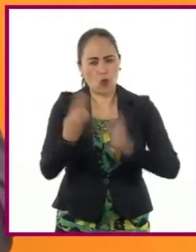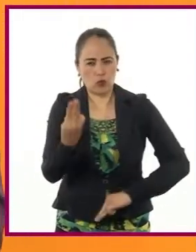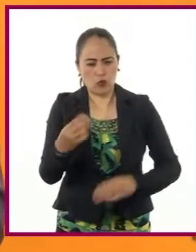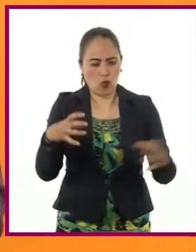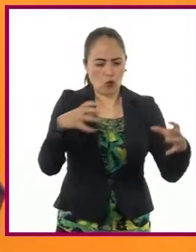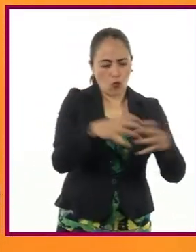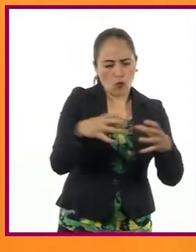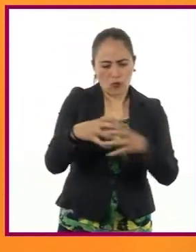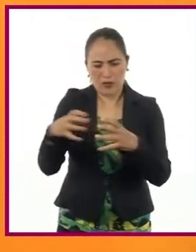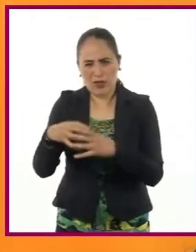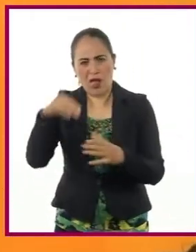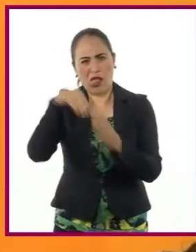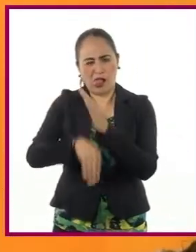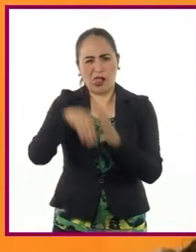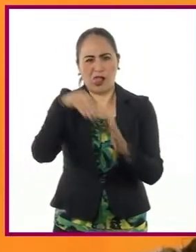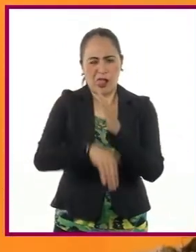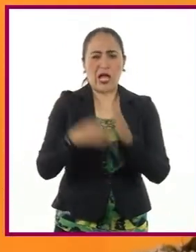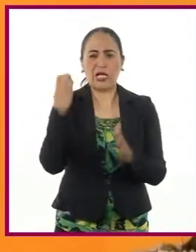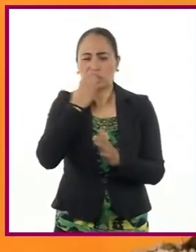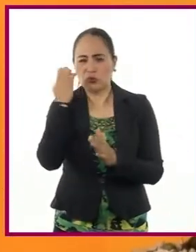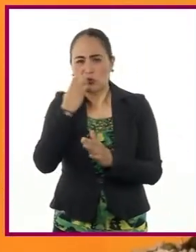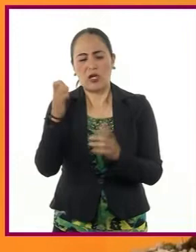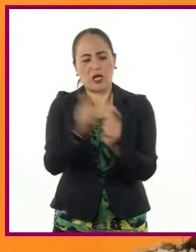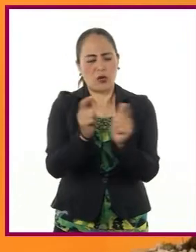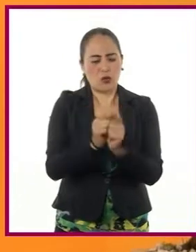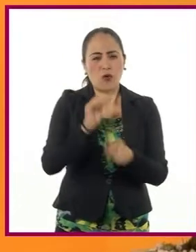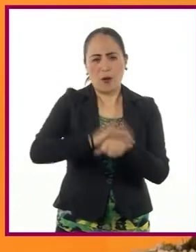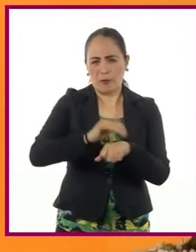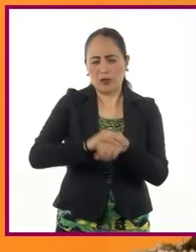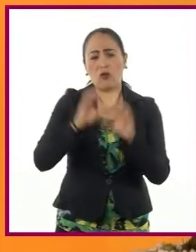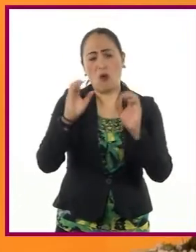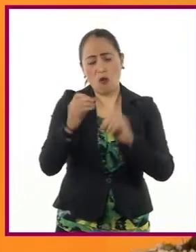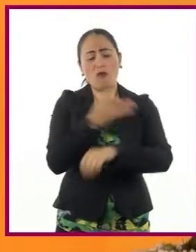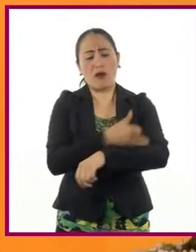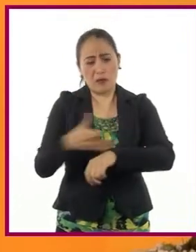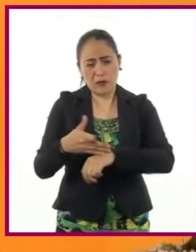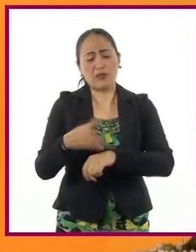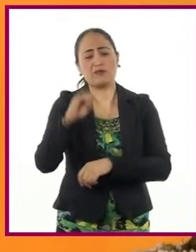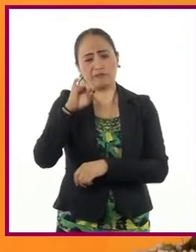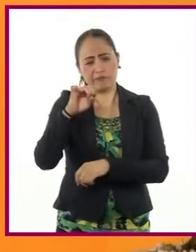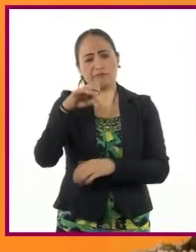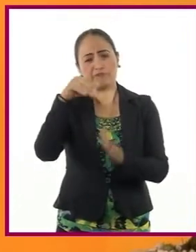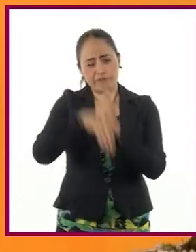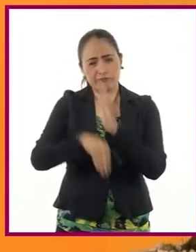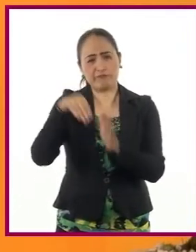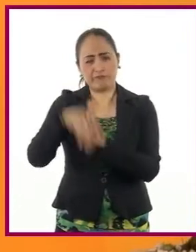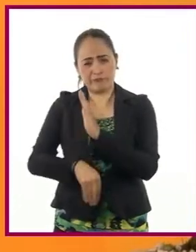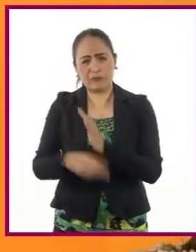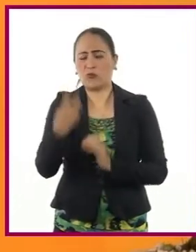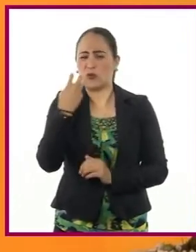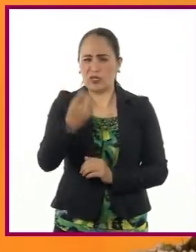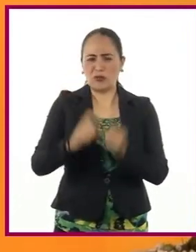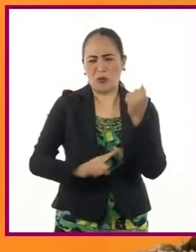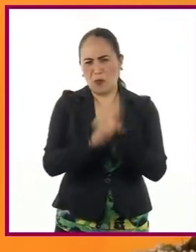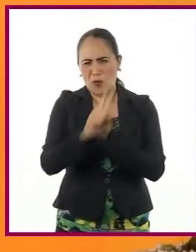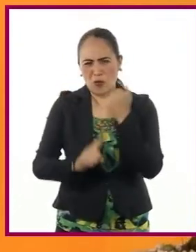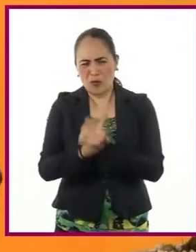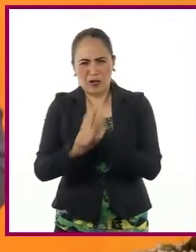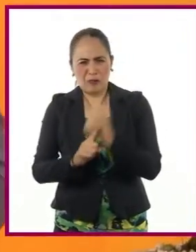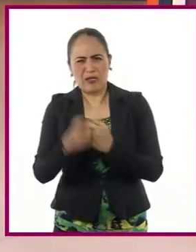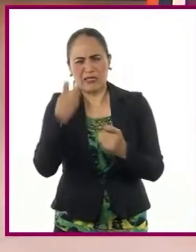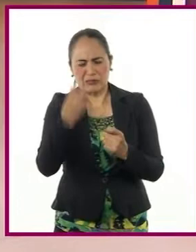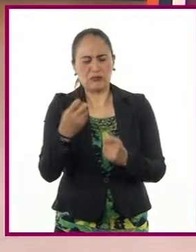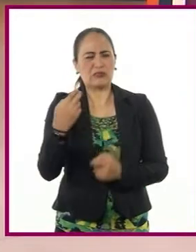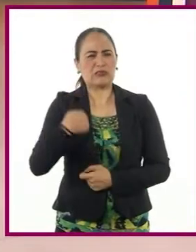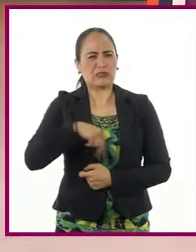comunidades, escuelas, los grupos de amigos y las familias, por lo que los conflictos reflejan los retos que tenemos para resolver nuestras